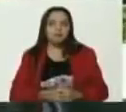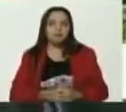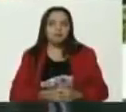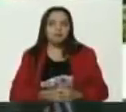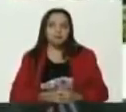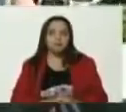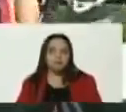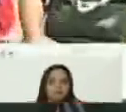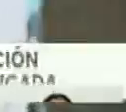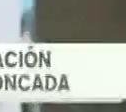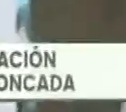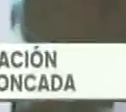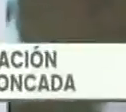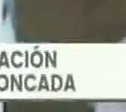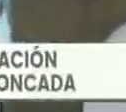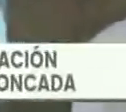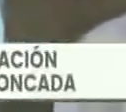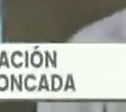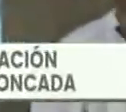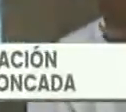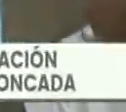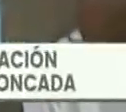Venezuela, Venezuela!